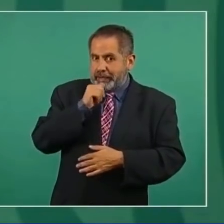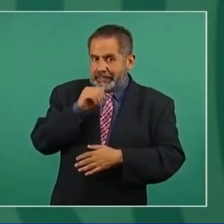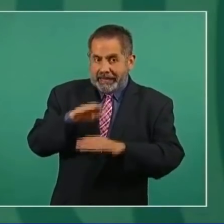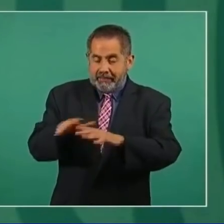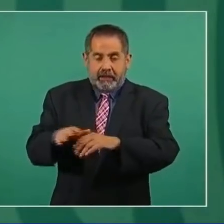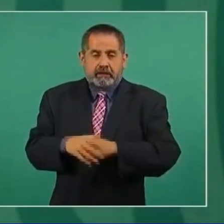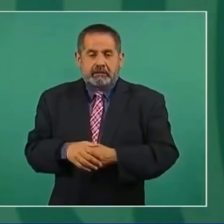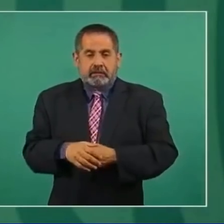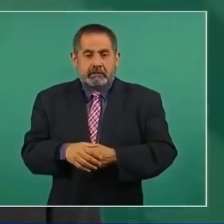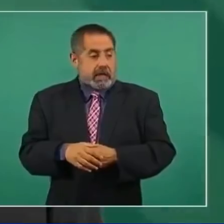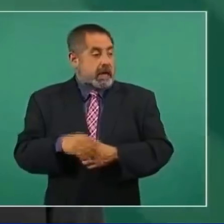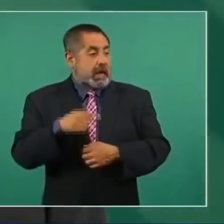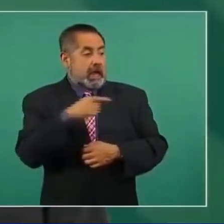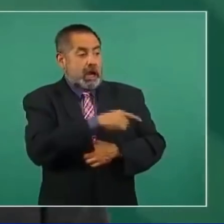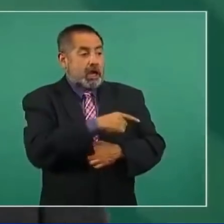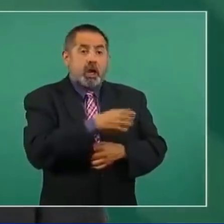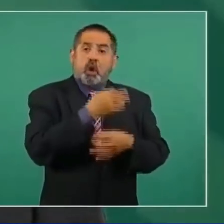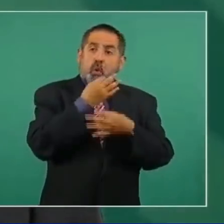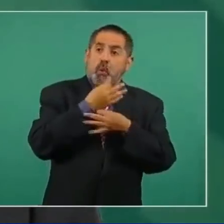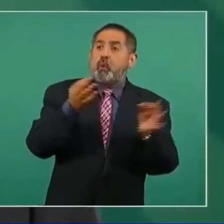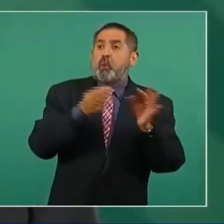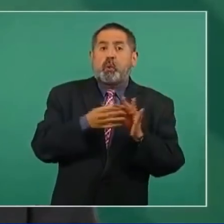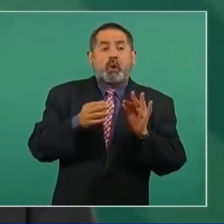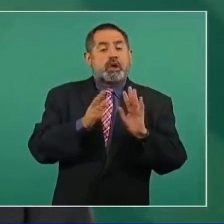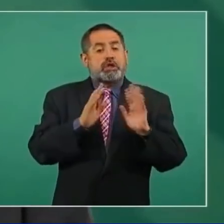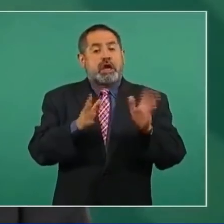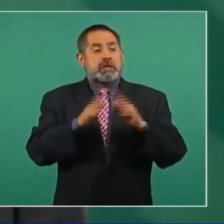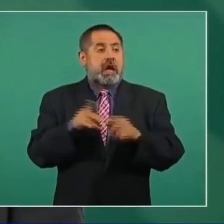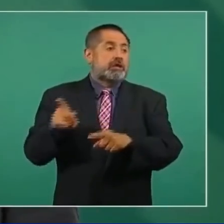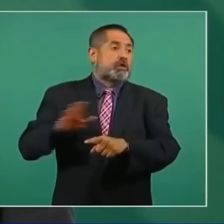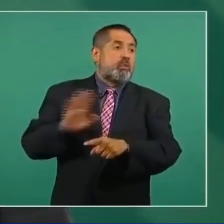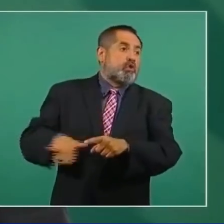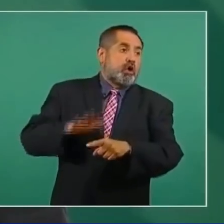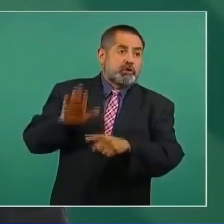y dieron por muerto a un señor,